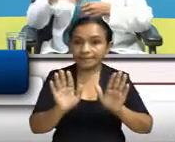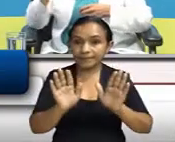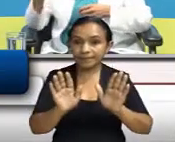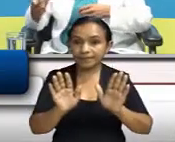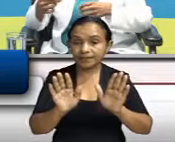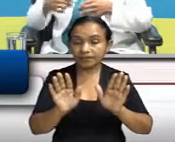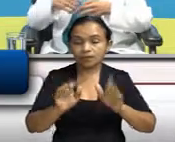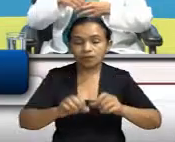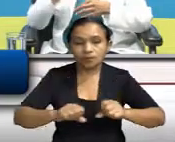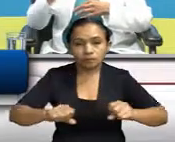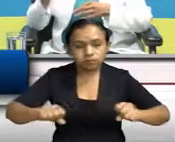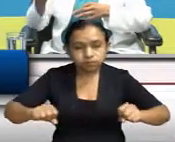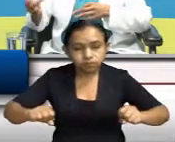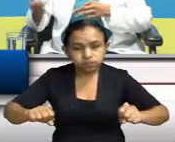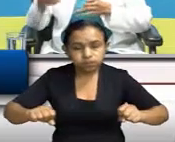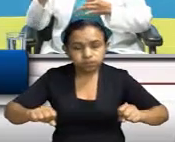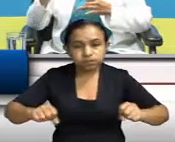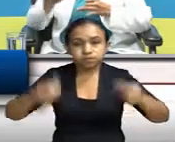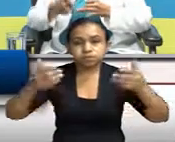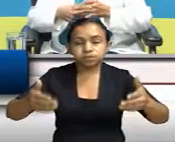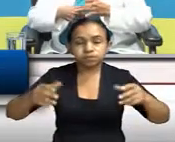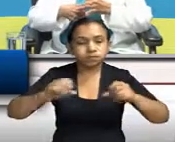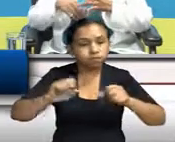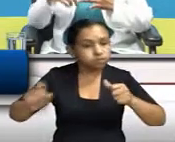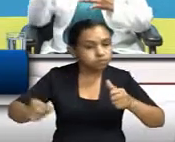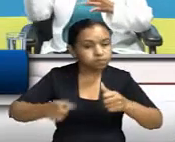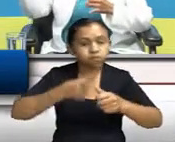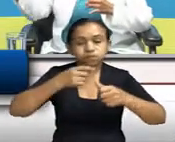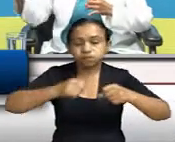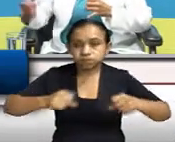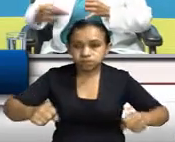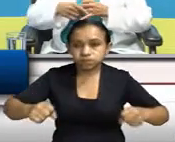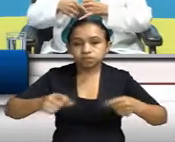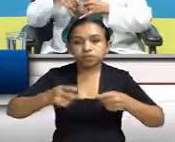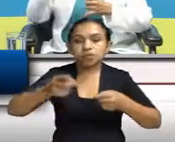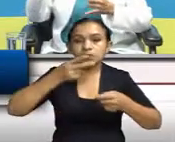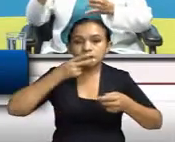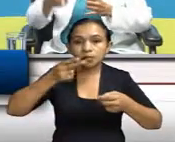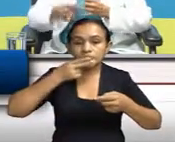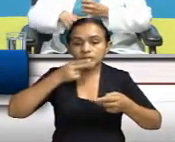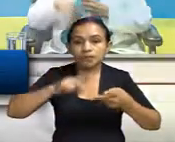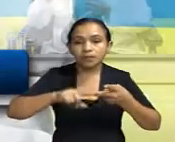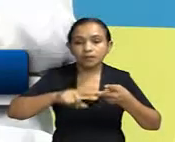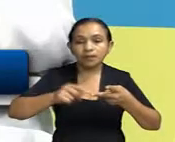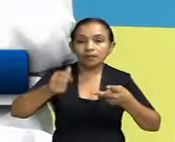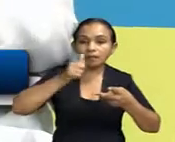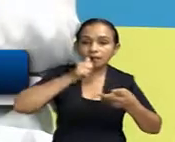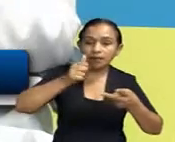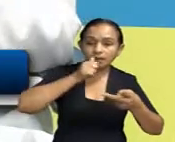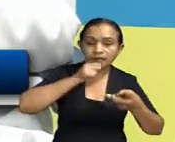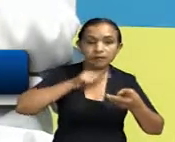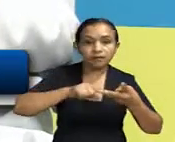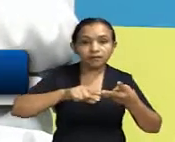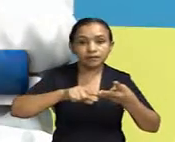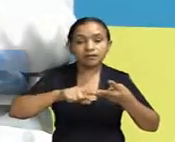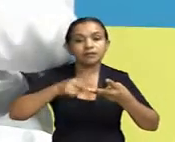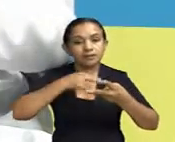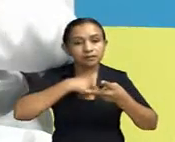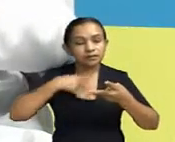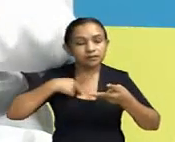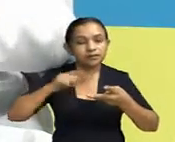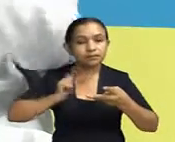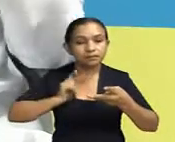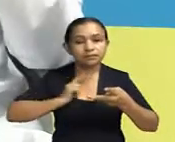es obeso, si tiene sobrepeso, si tiene dislipidemia, si fuma, si es alcoholismo, el estrés, incidimos en eso, el